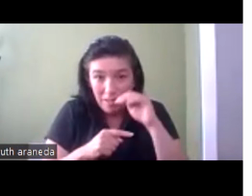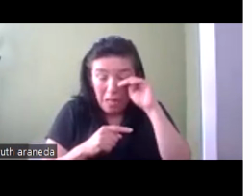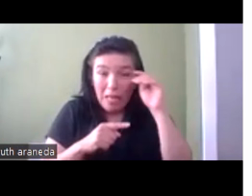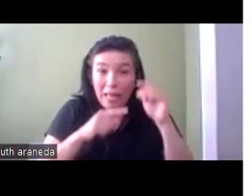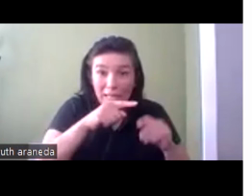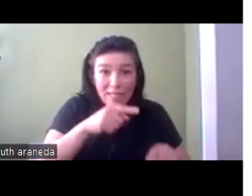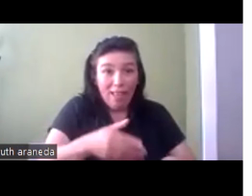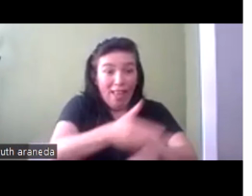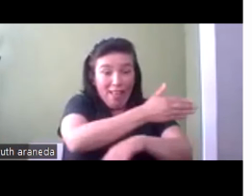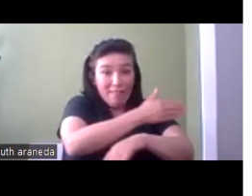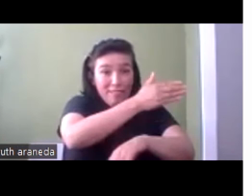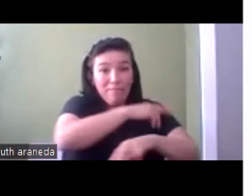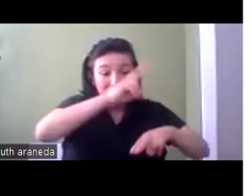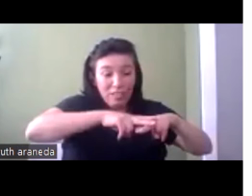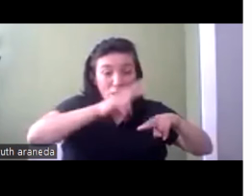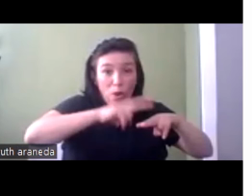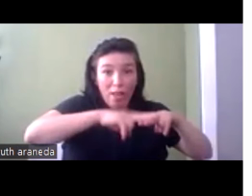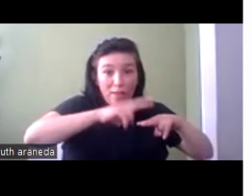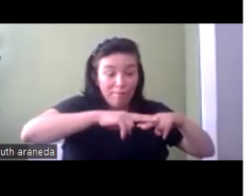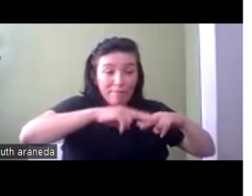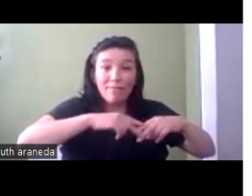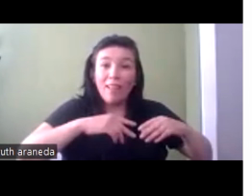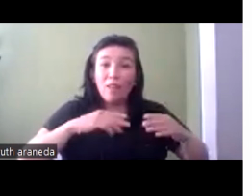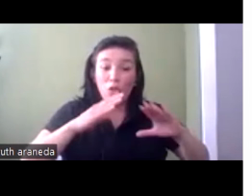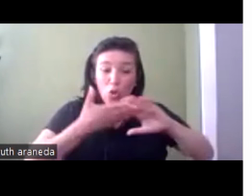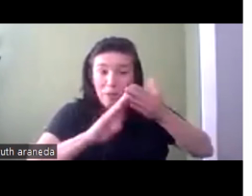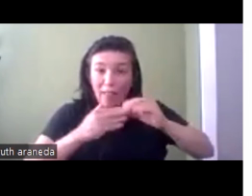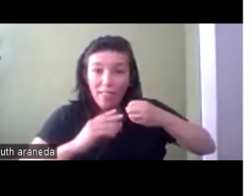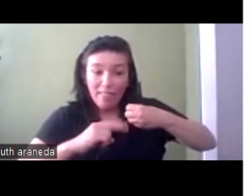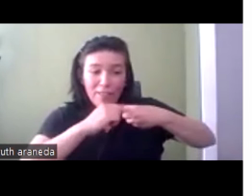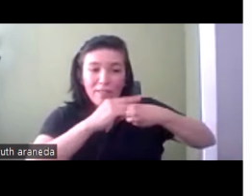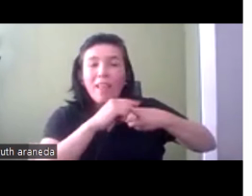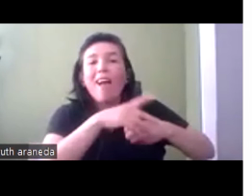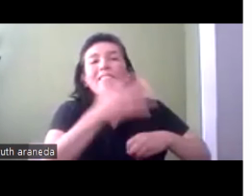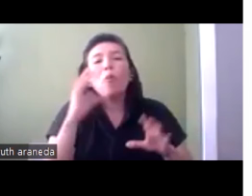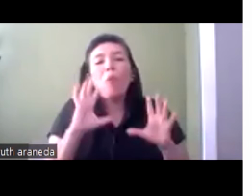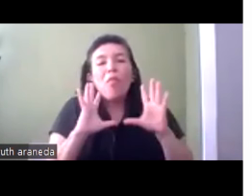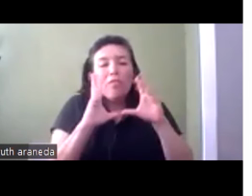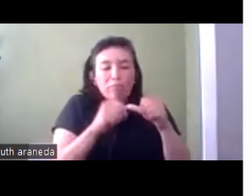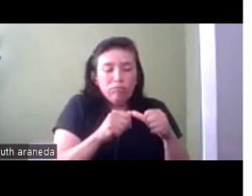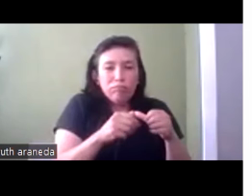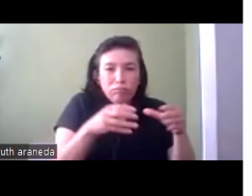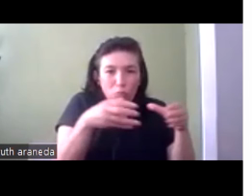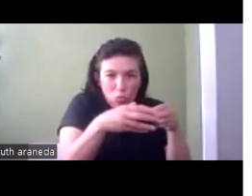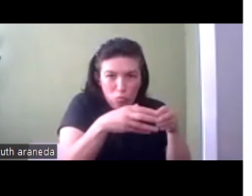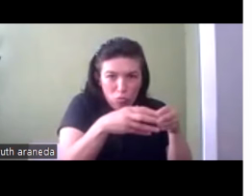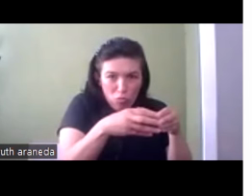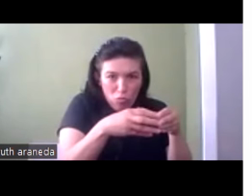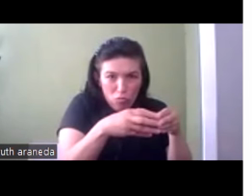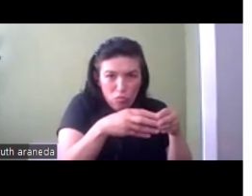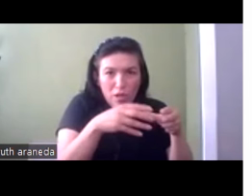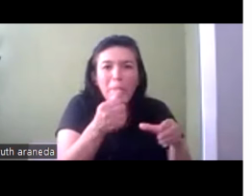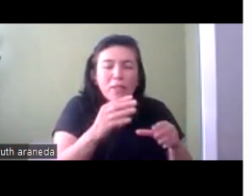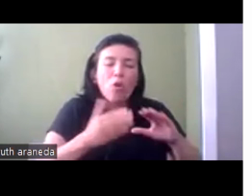comunidades preincaicas, yaguitas, se han caracterizado como sociedades tribales con casi nulos niveles de diferenciación social. Serían